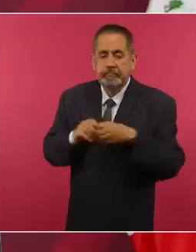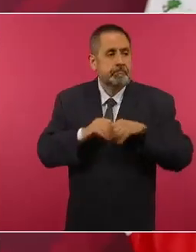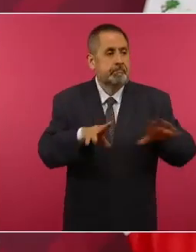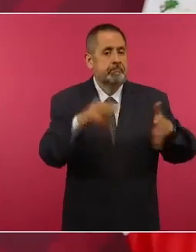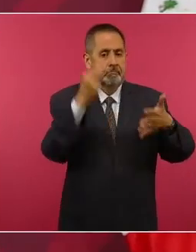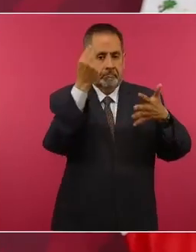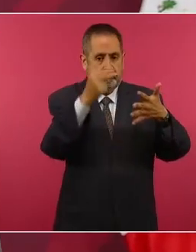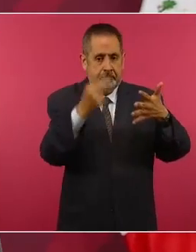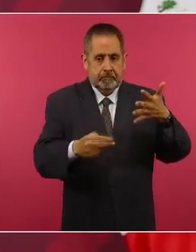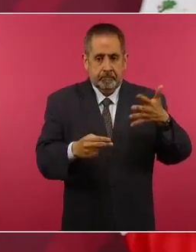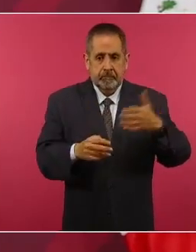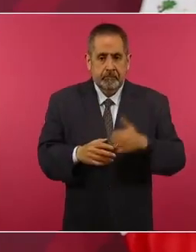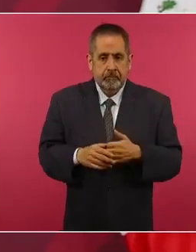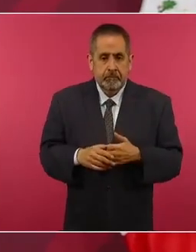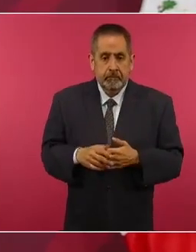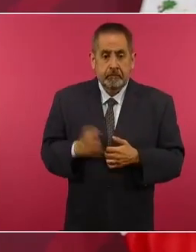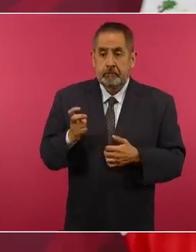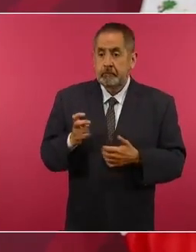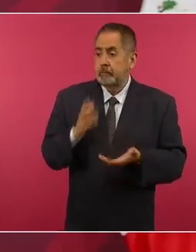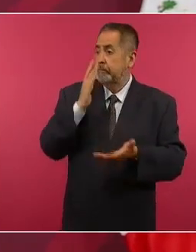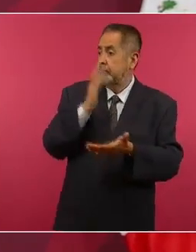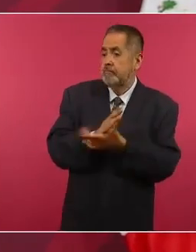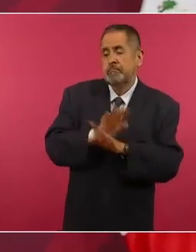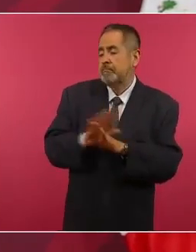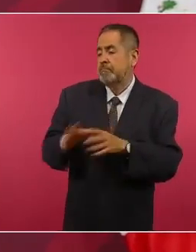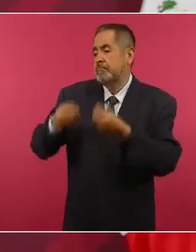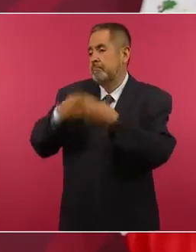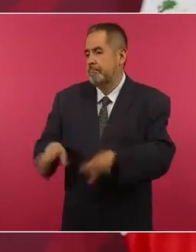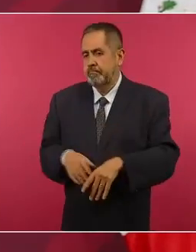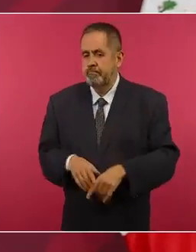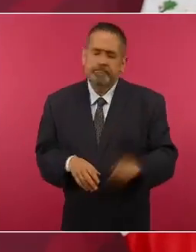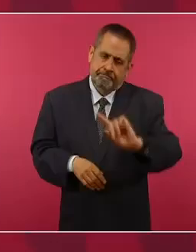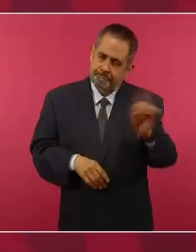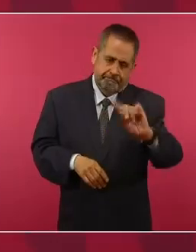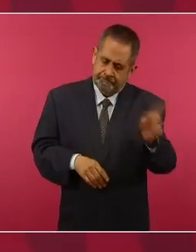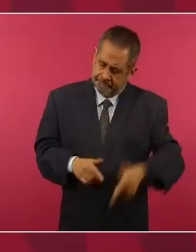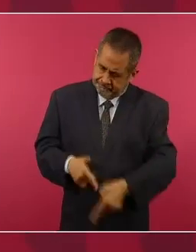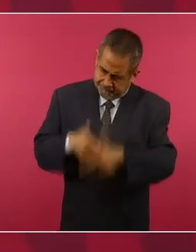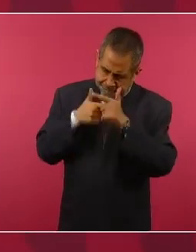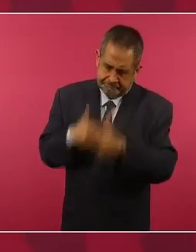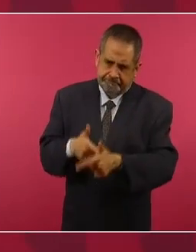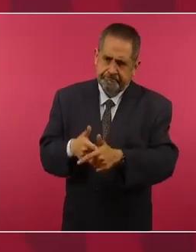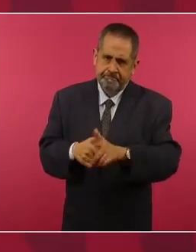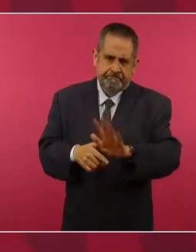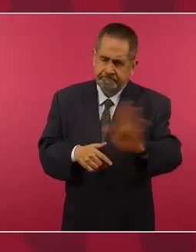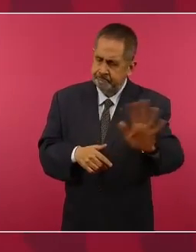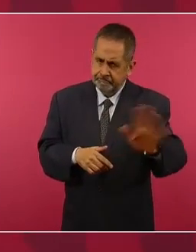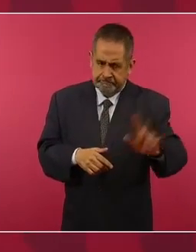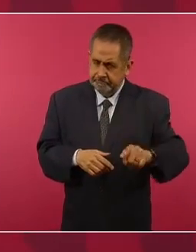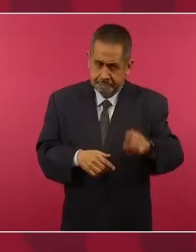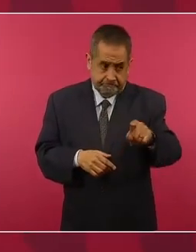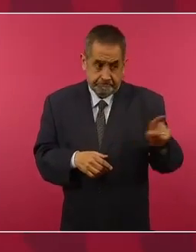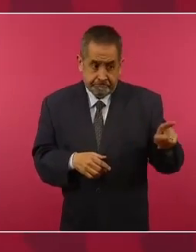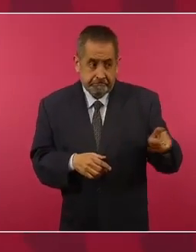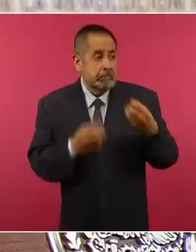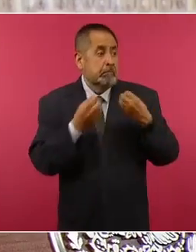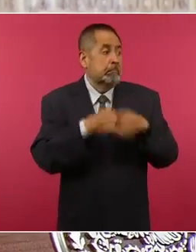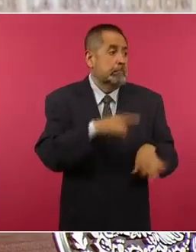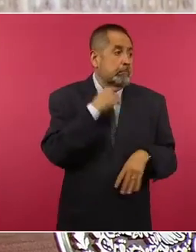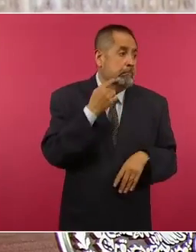nombres, ya con eso se anula la investigación, no, no,